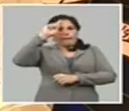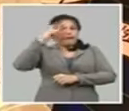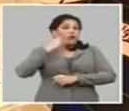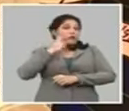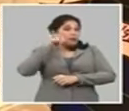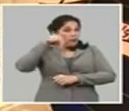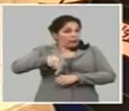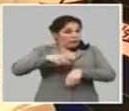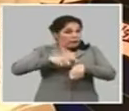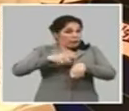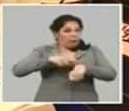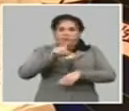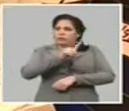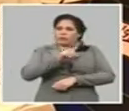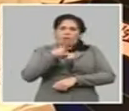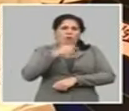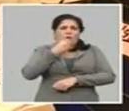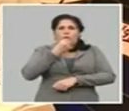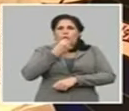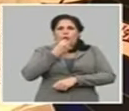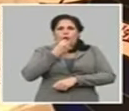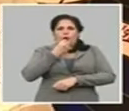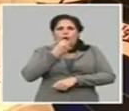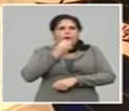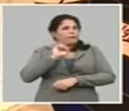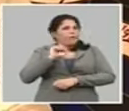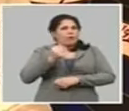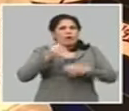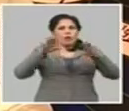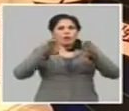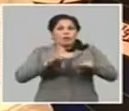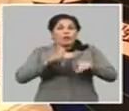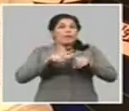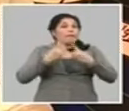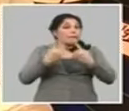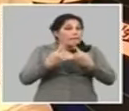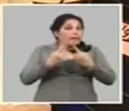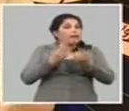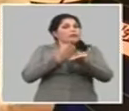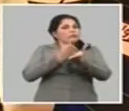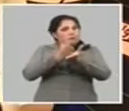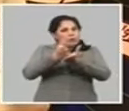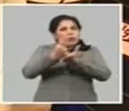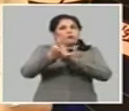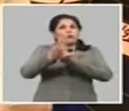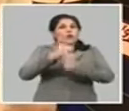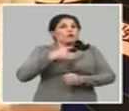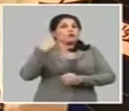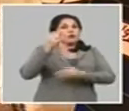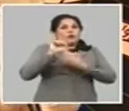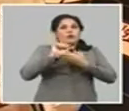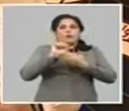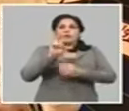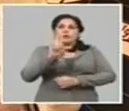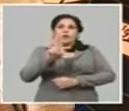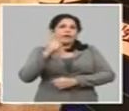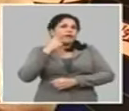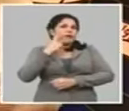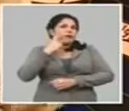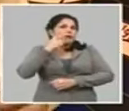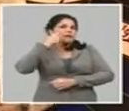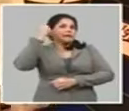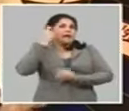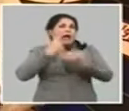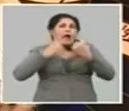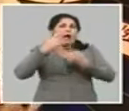este momento todos los servicios de estomatología pero se van a mantener todos los servicios de urgencias es decir